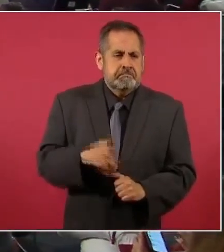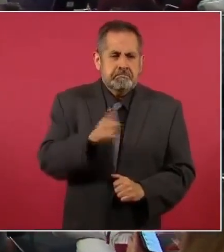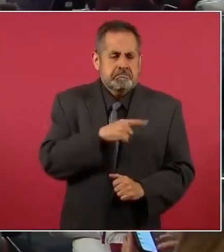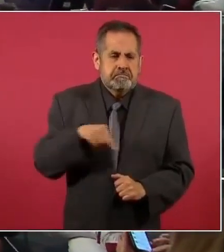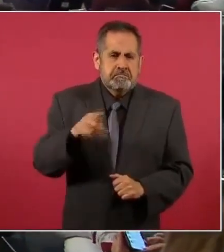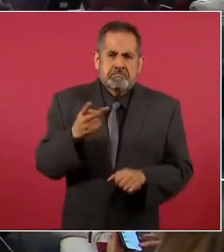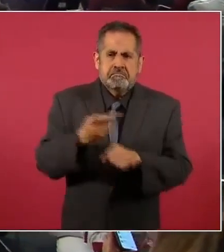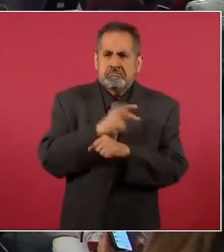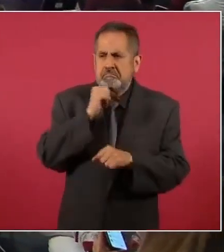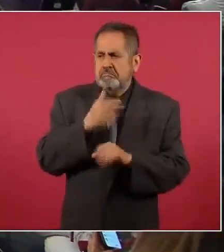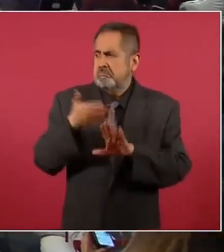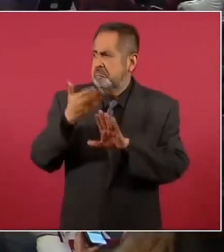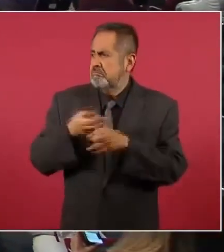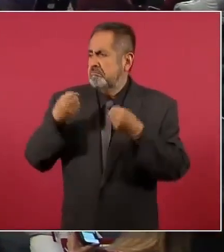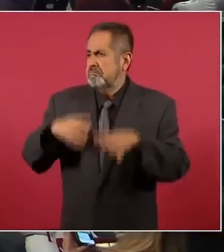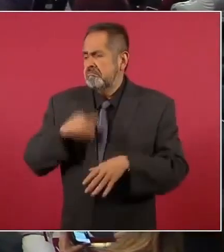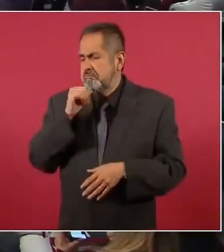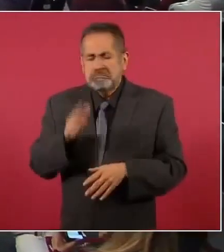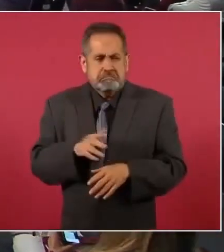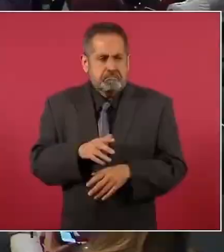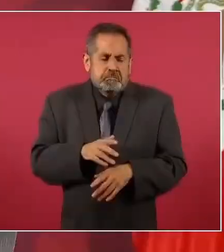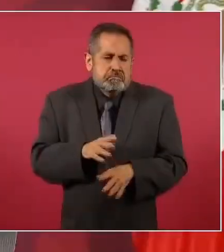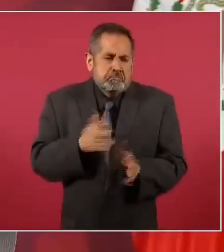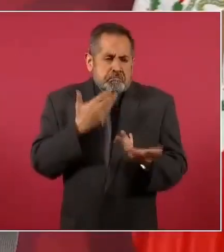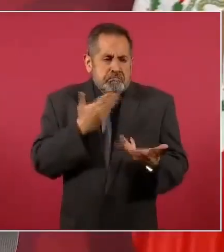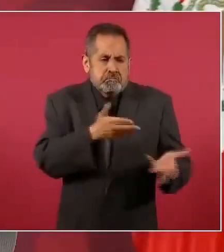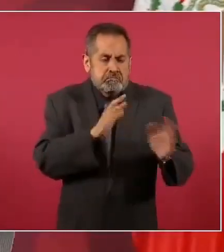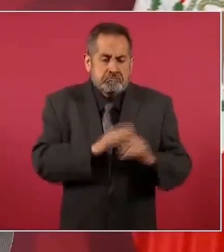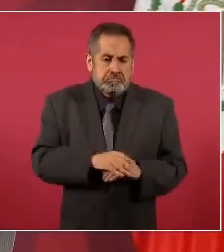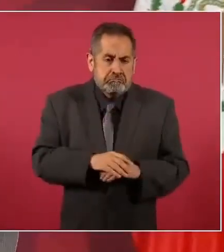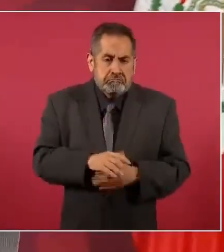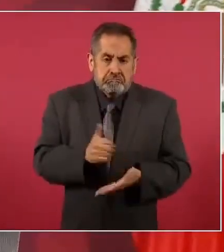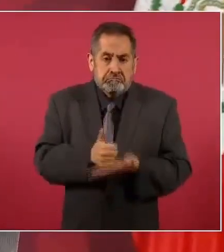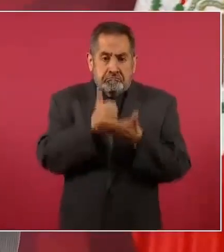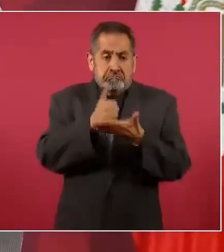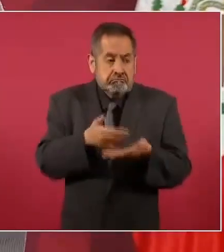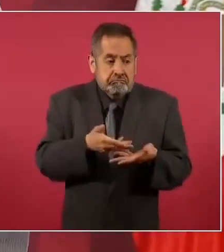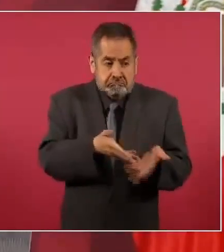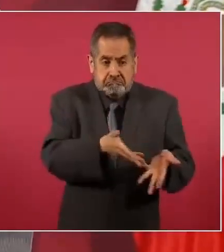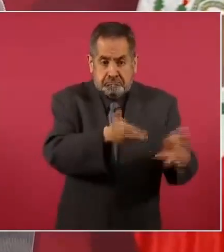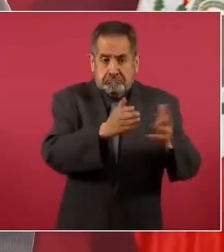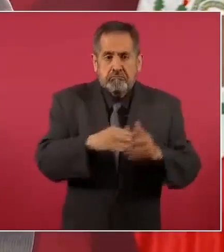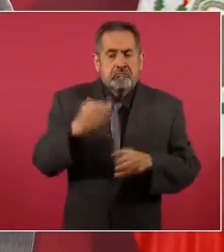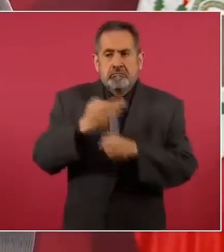perjudica en nada. Yo diría que al contrario, nos ayuda en este plan que tenemos